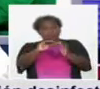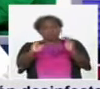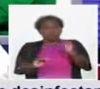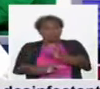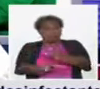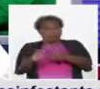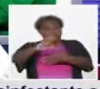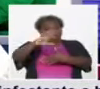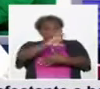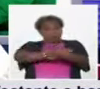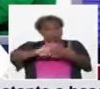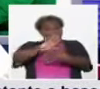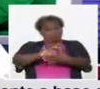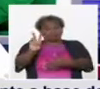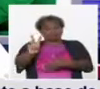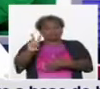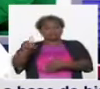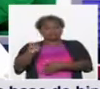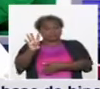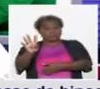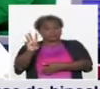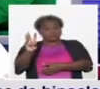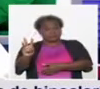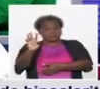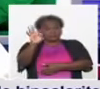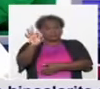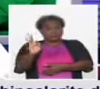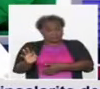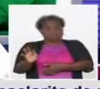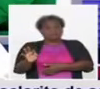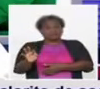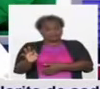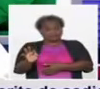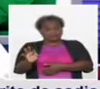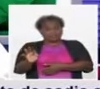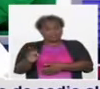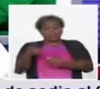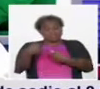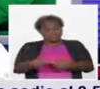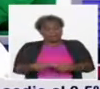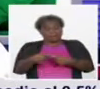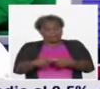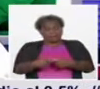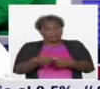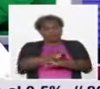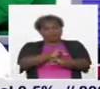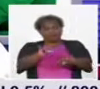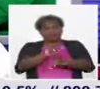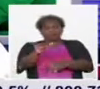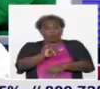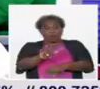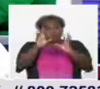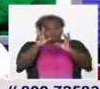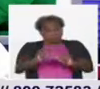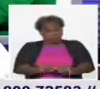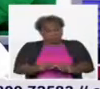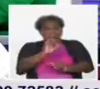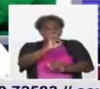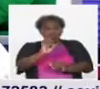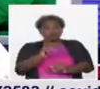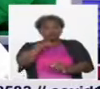es de 2,43%, también estamos en la obligación de reiterar que es una cifra extremadamente